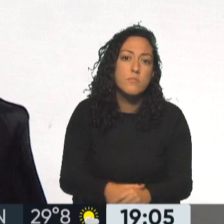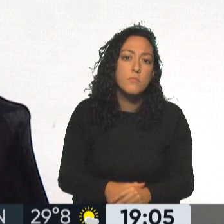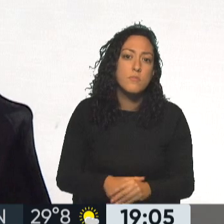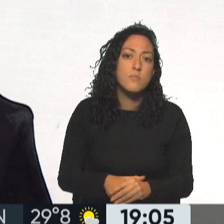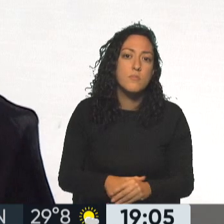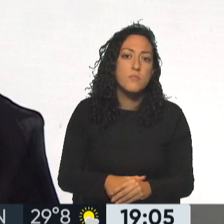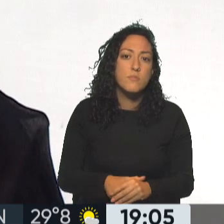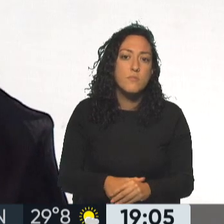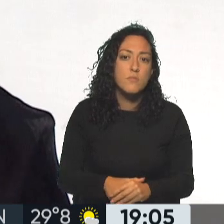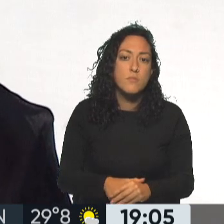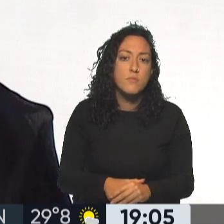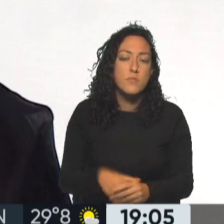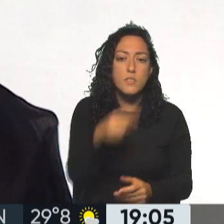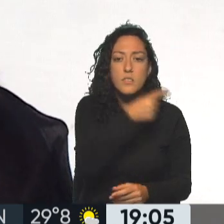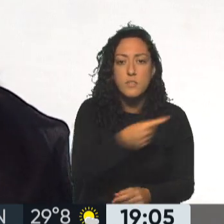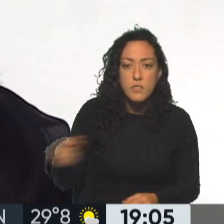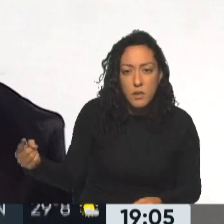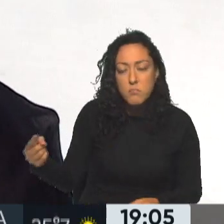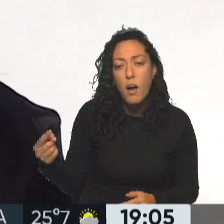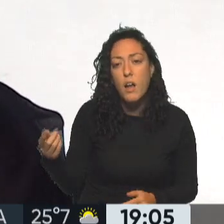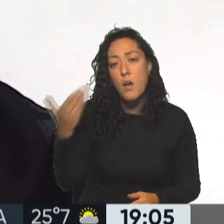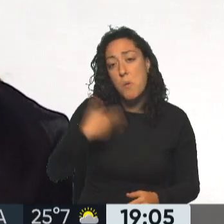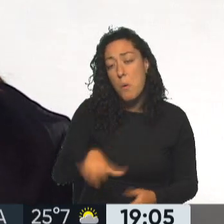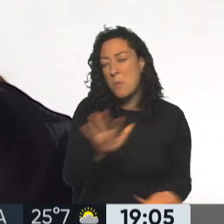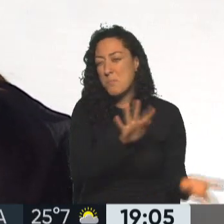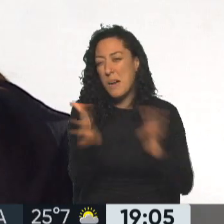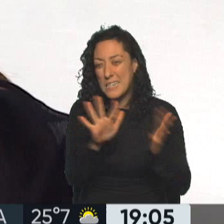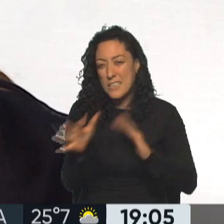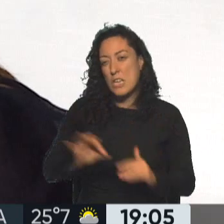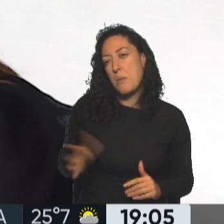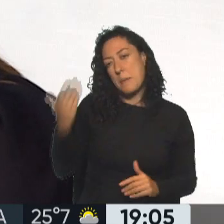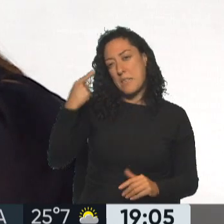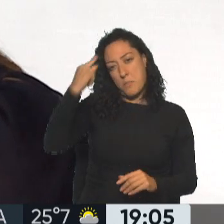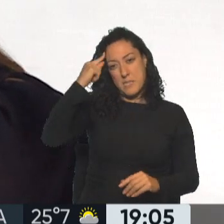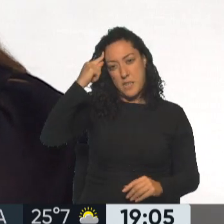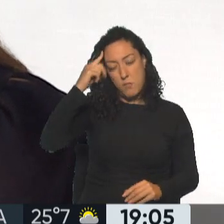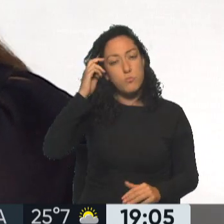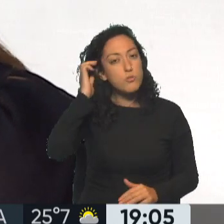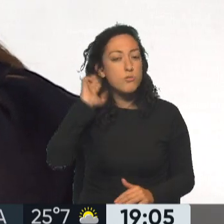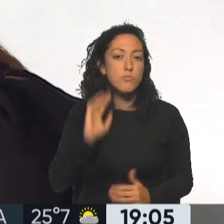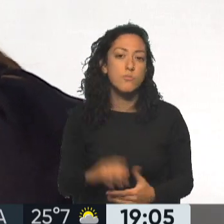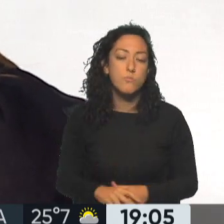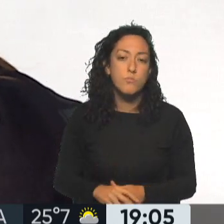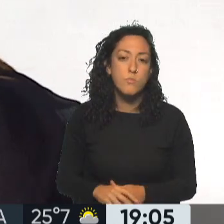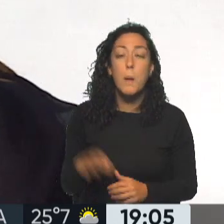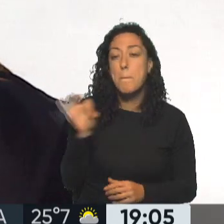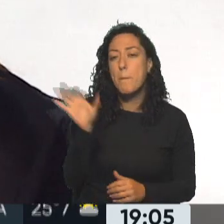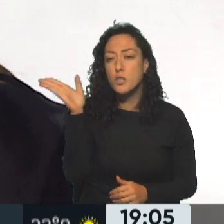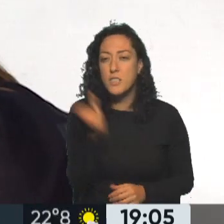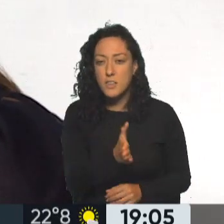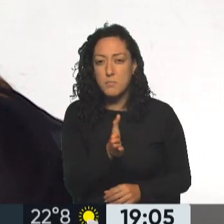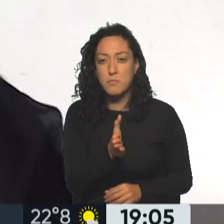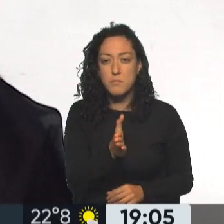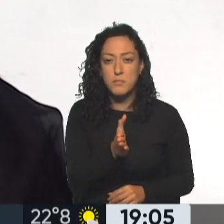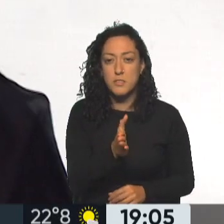creemos que esta Semana Santa va a ser muy similar a lo que fue la del año pasado. Los porcentajes van a estar más o menos